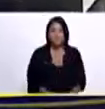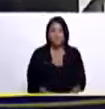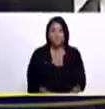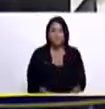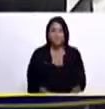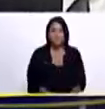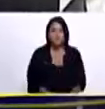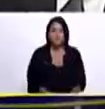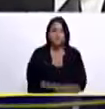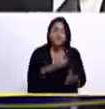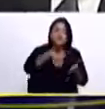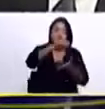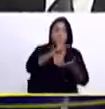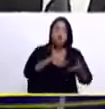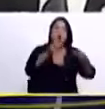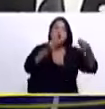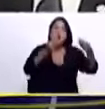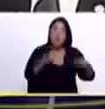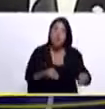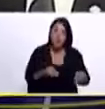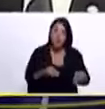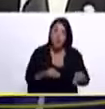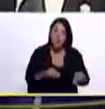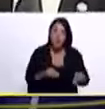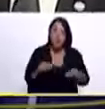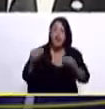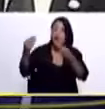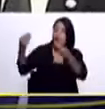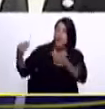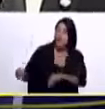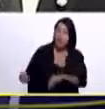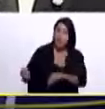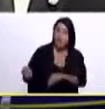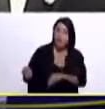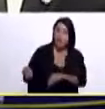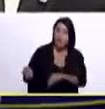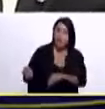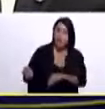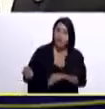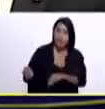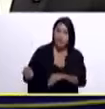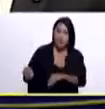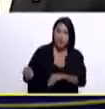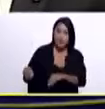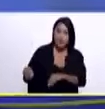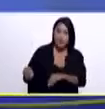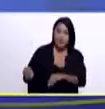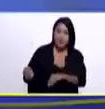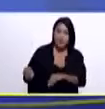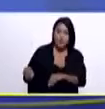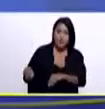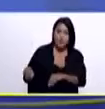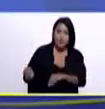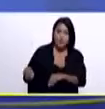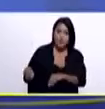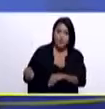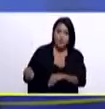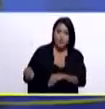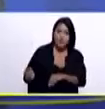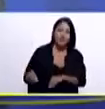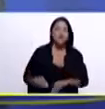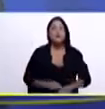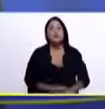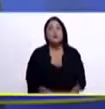se firmó un acuerdo para que se defiendan los intereses